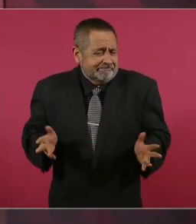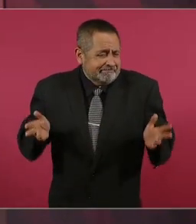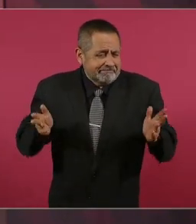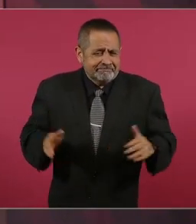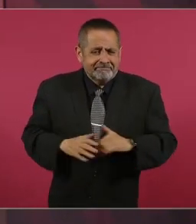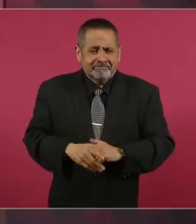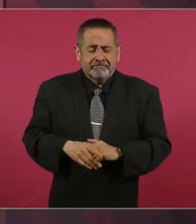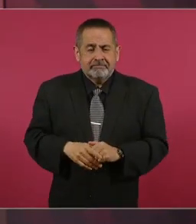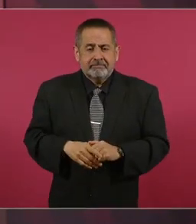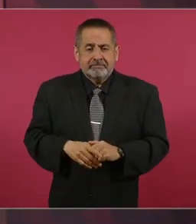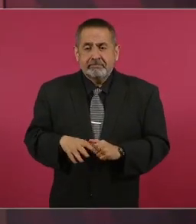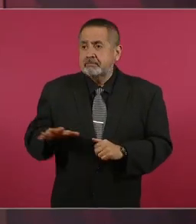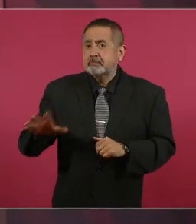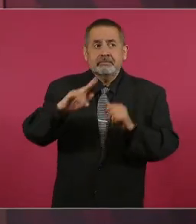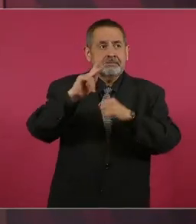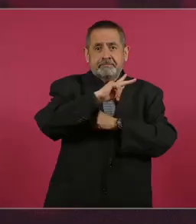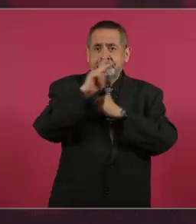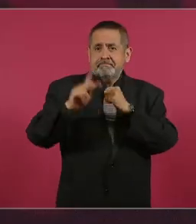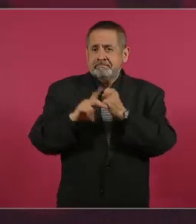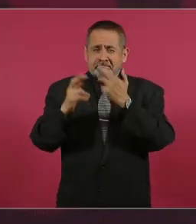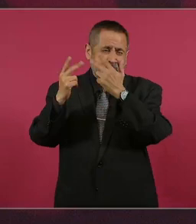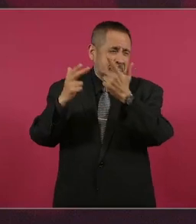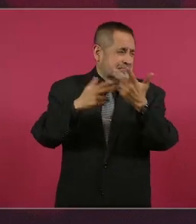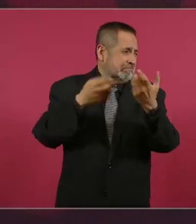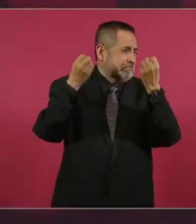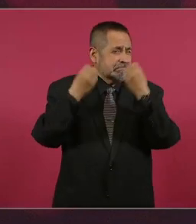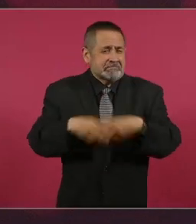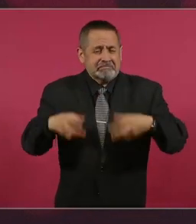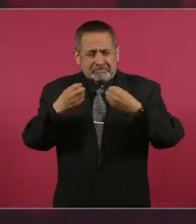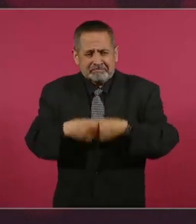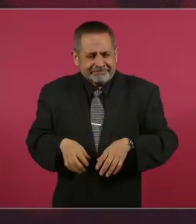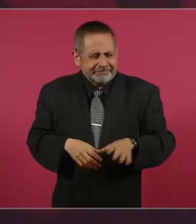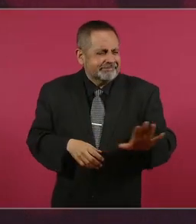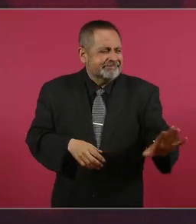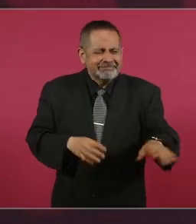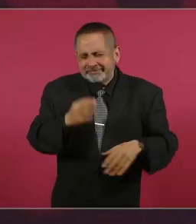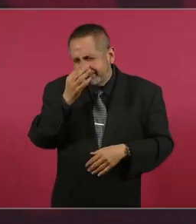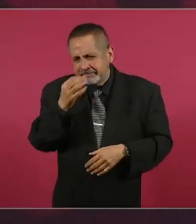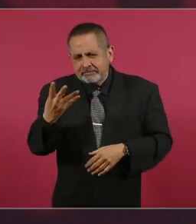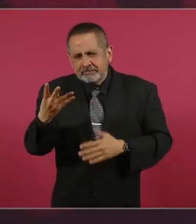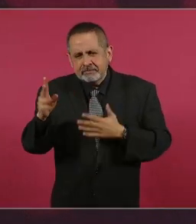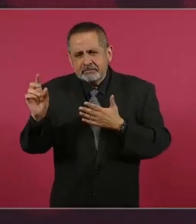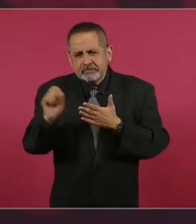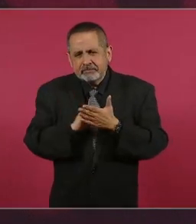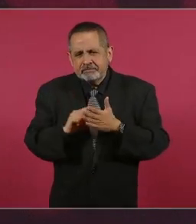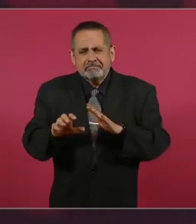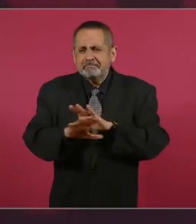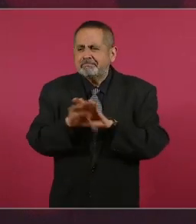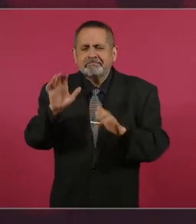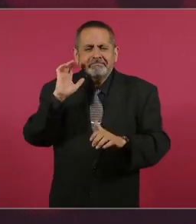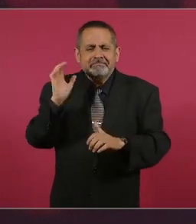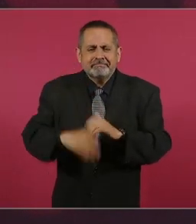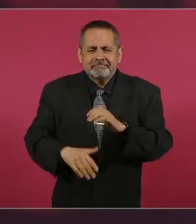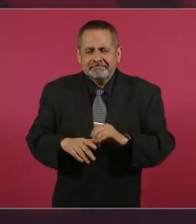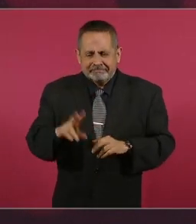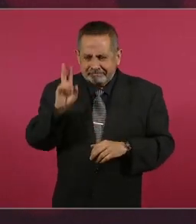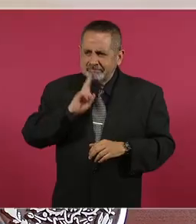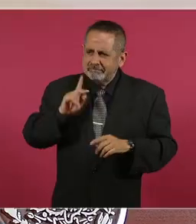Que se está destruyendo el país, ya en 4 meses vamos a